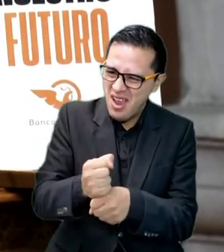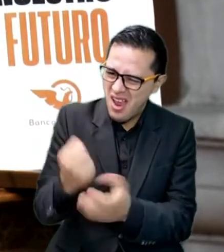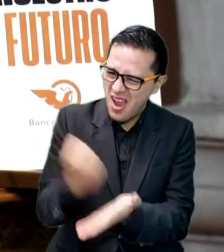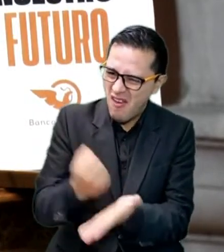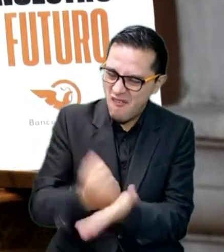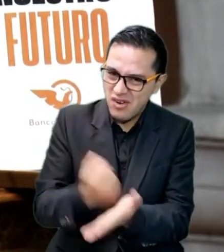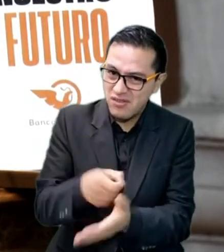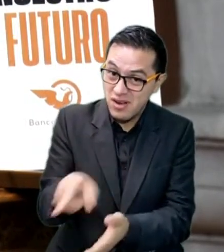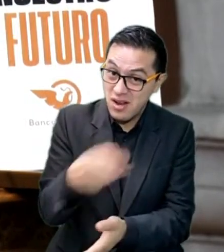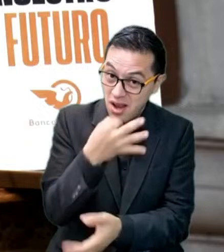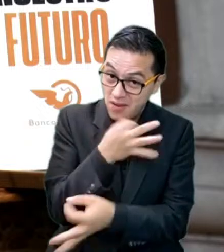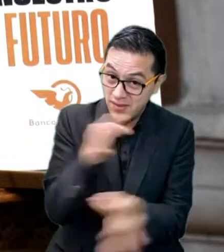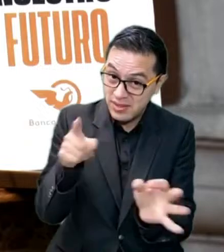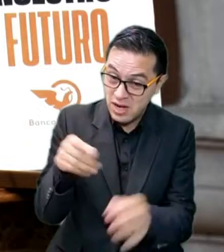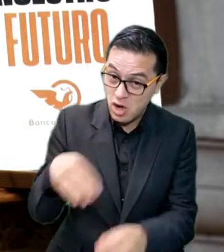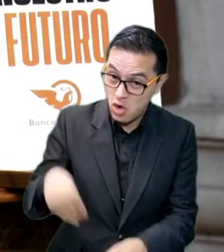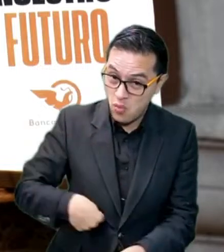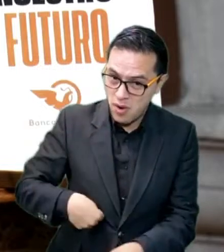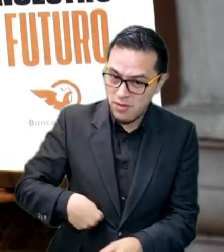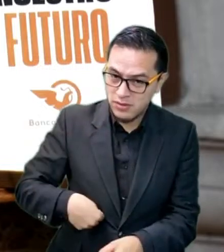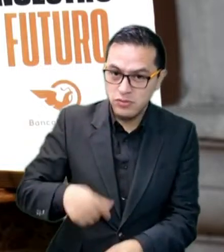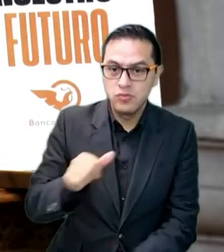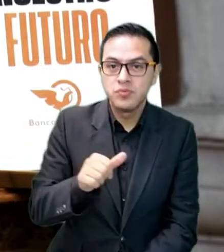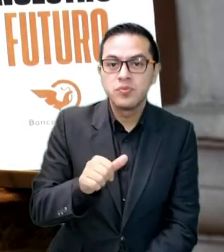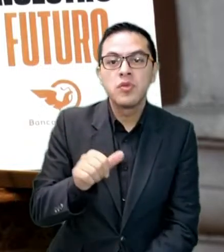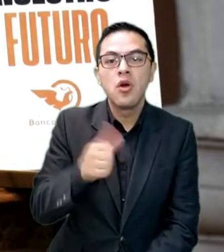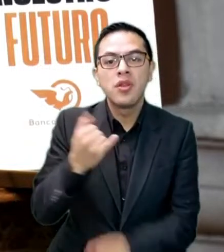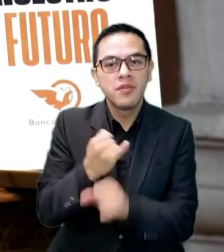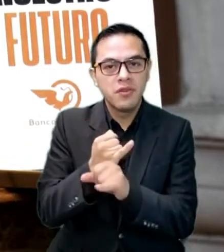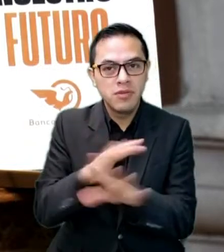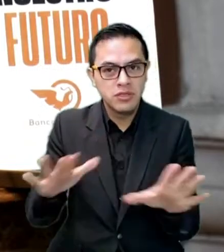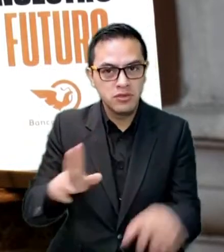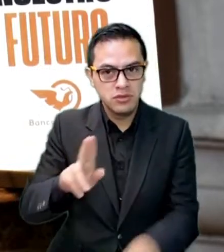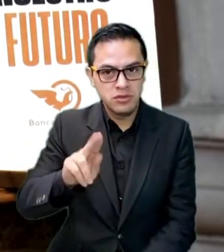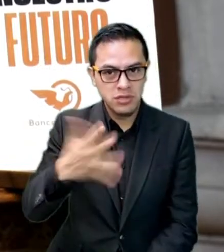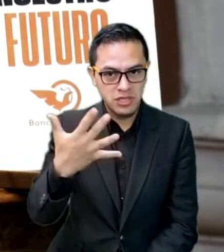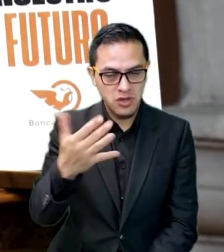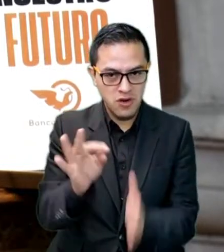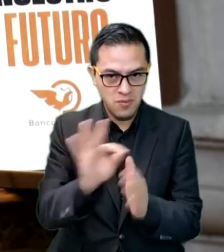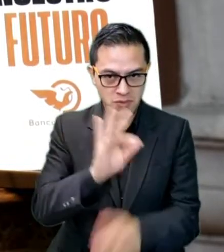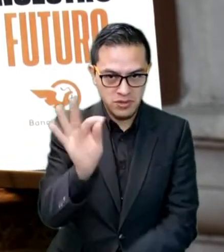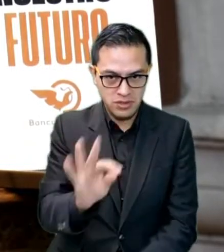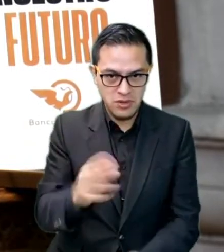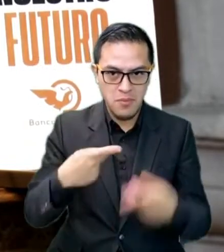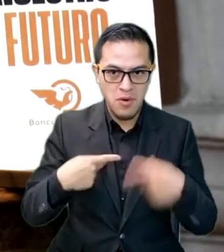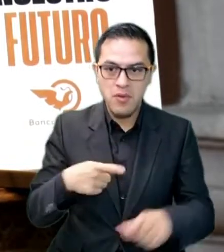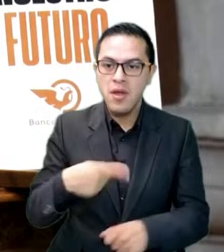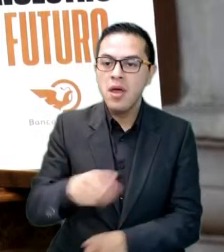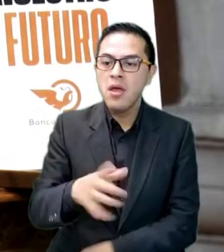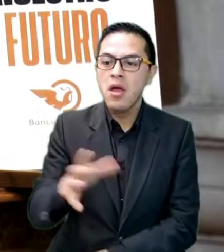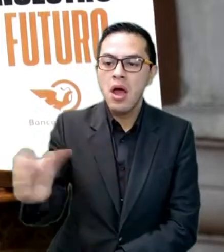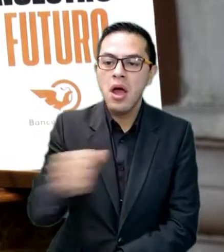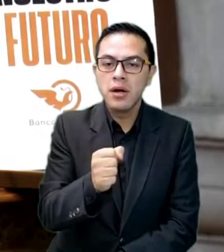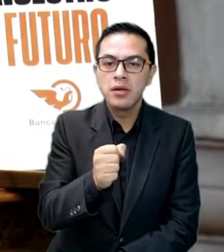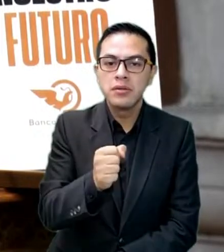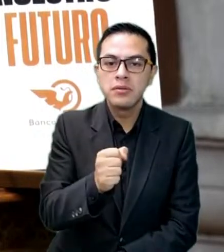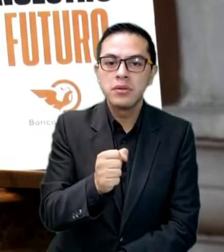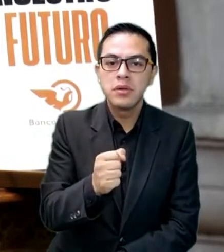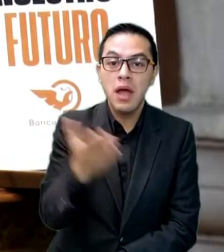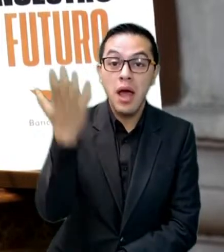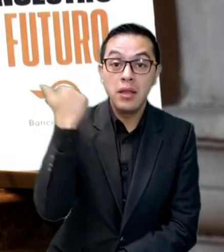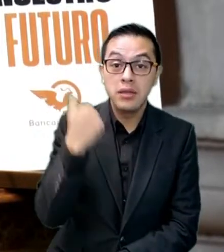el 85% de las personas fueron detenidas sin orden de aprehensión, mientras que